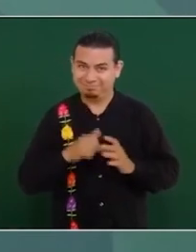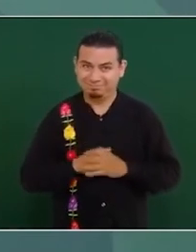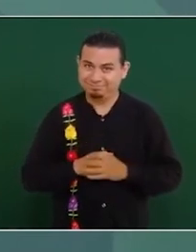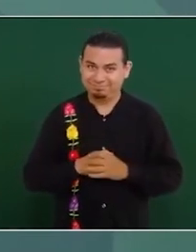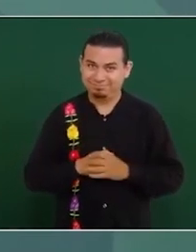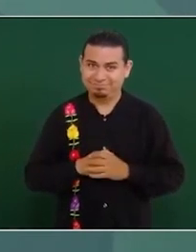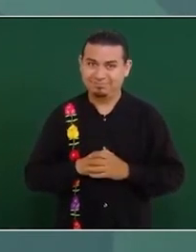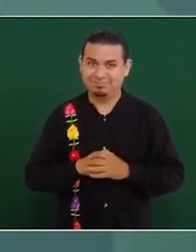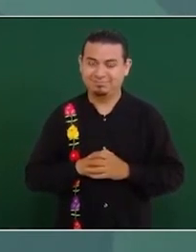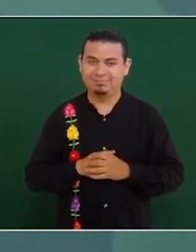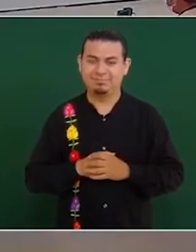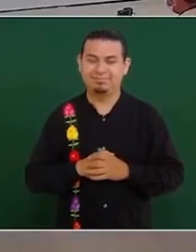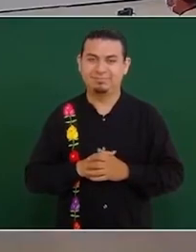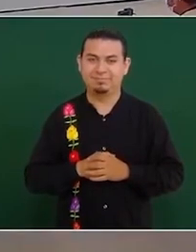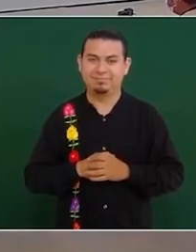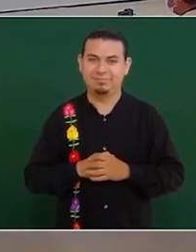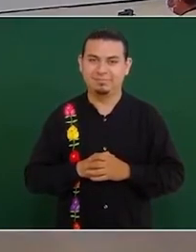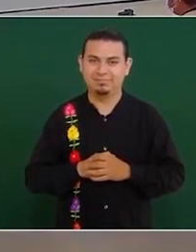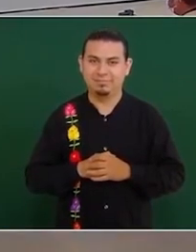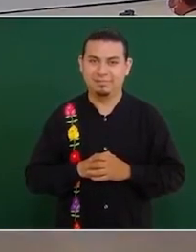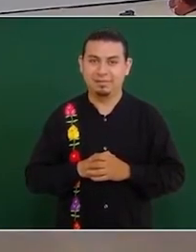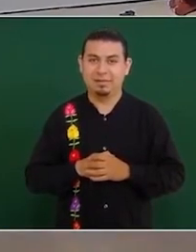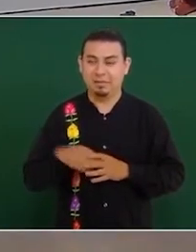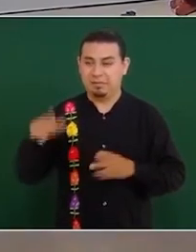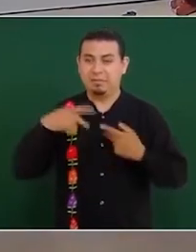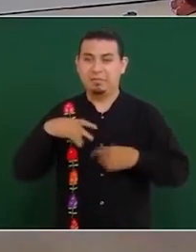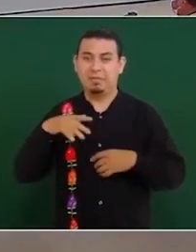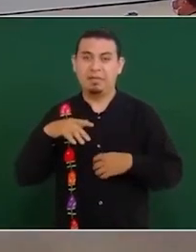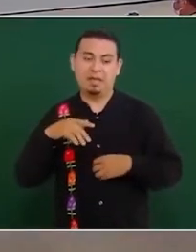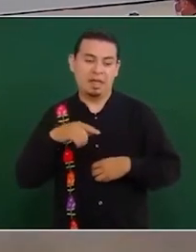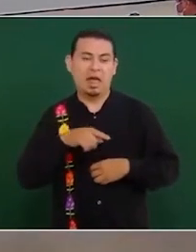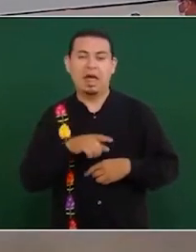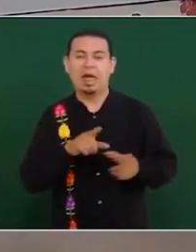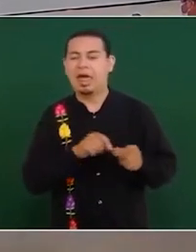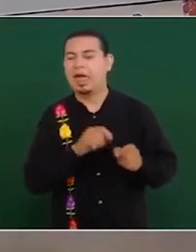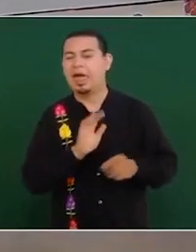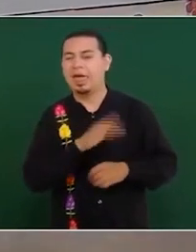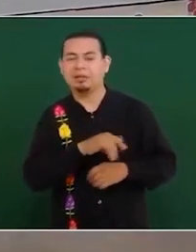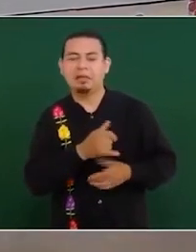porque a lo mejor ayuda esto.